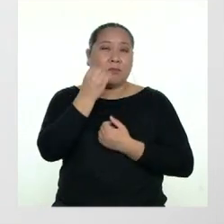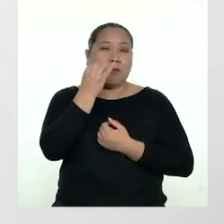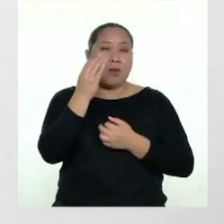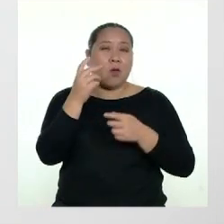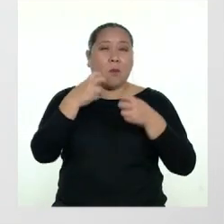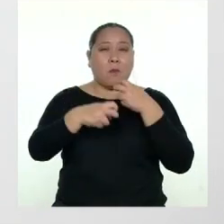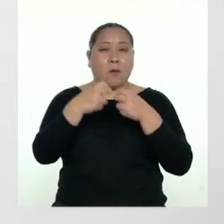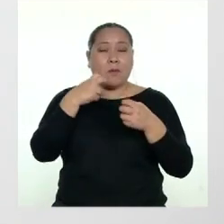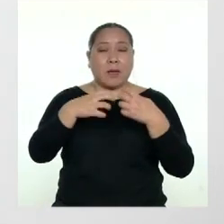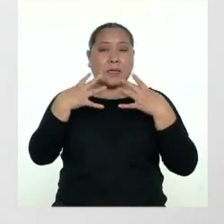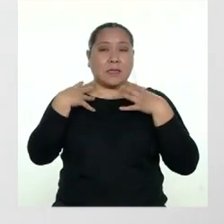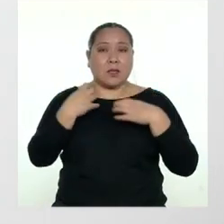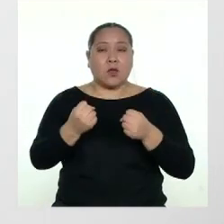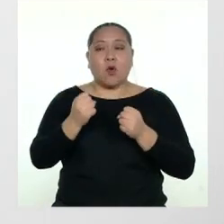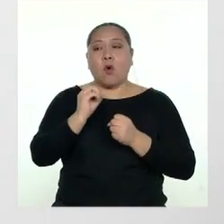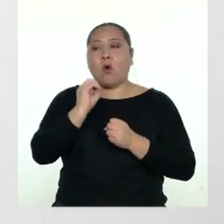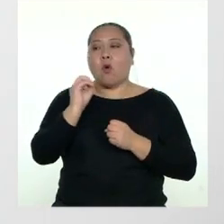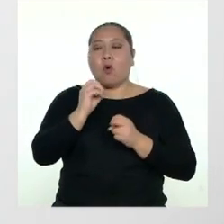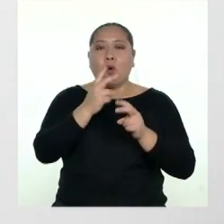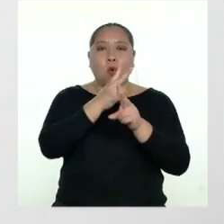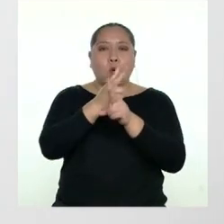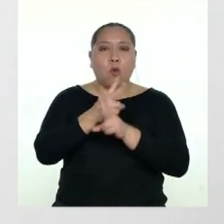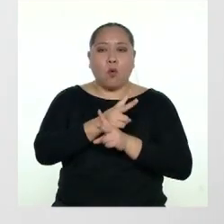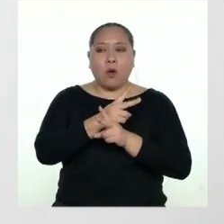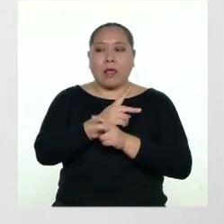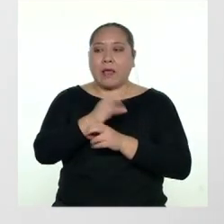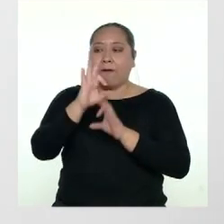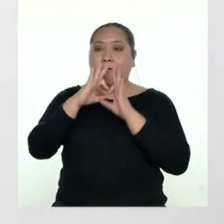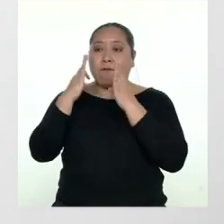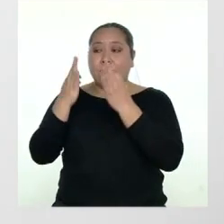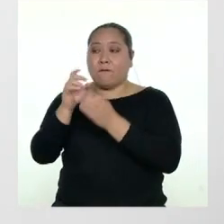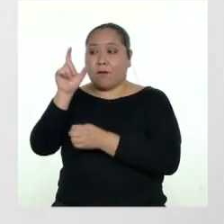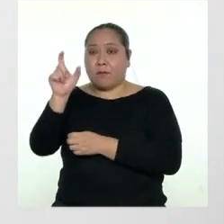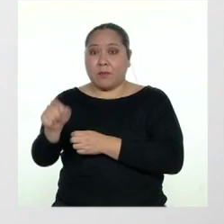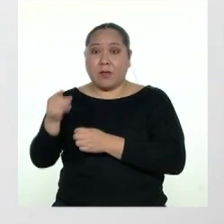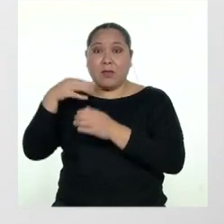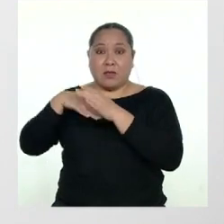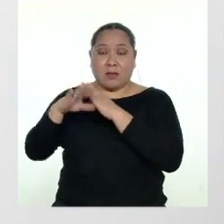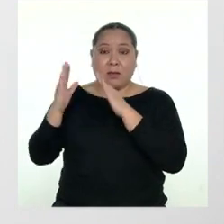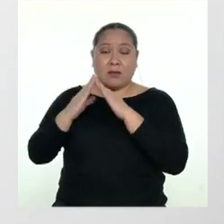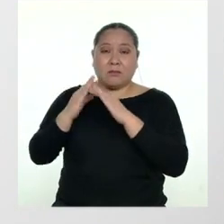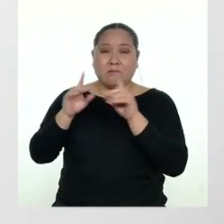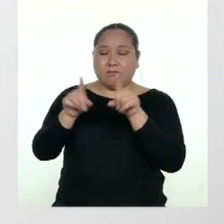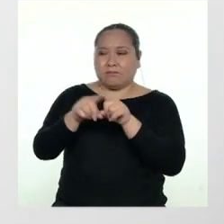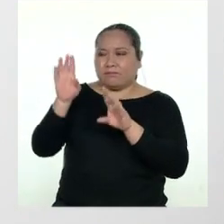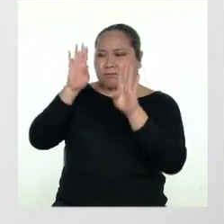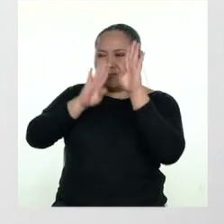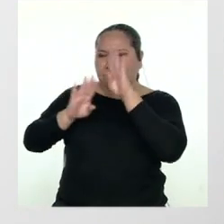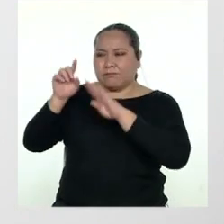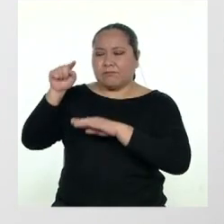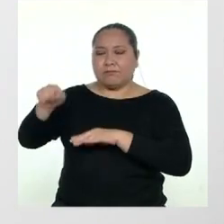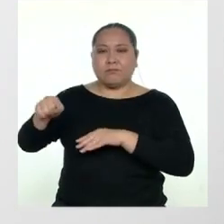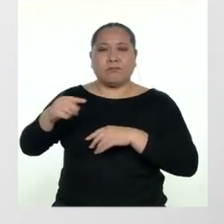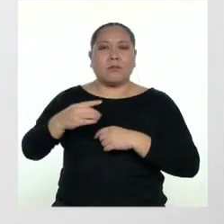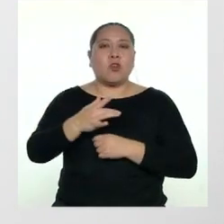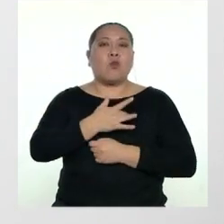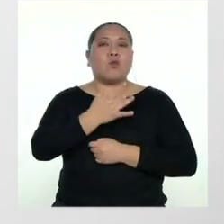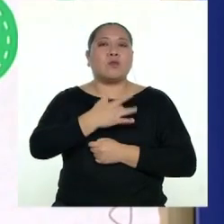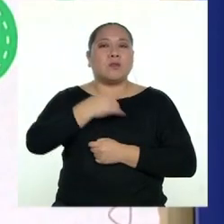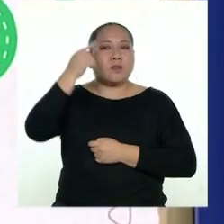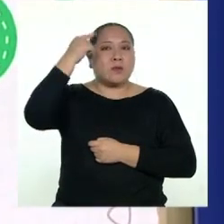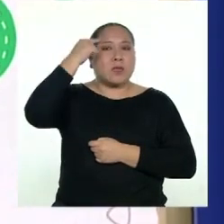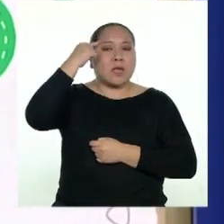de salud o estamos cuidando a un familiar enfermo en casa, tenemos que preocuparnos también por su bienestar mental y